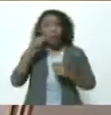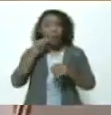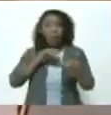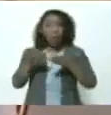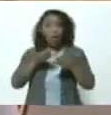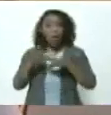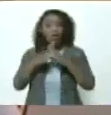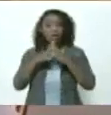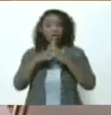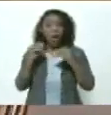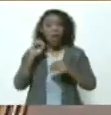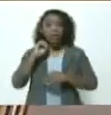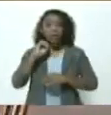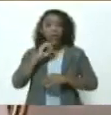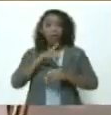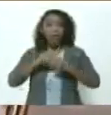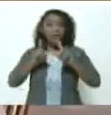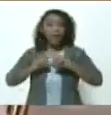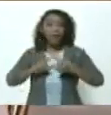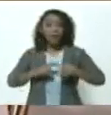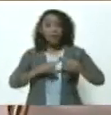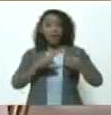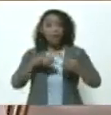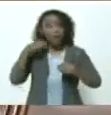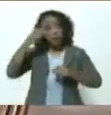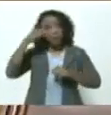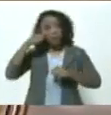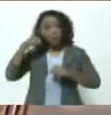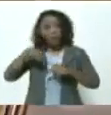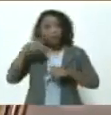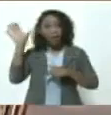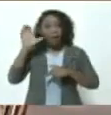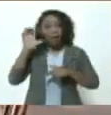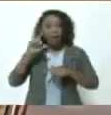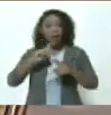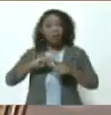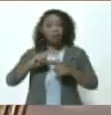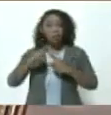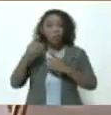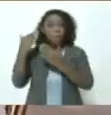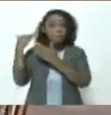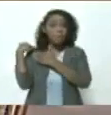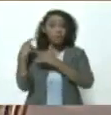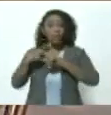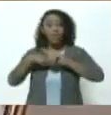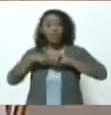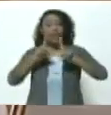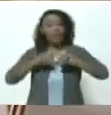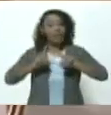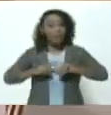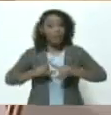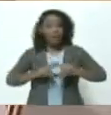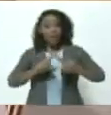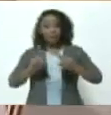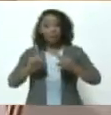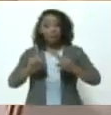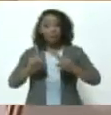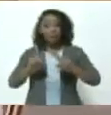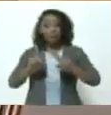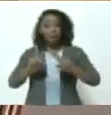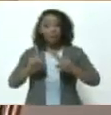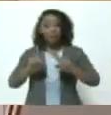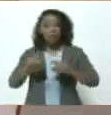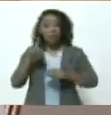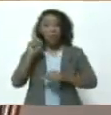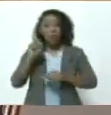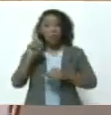fue toda una historia distinta a los que grabamos en Caracas. O sea, todo un peso totalmente diferente,